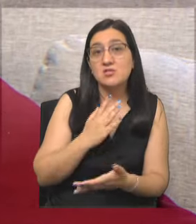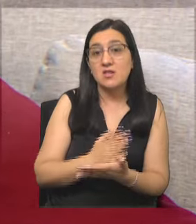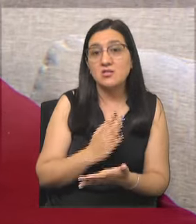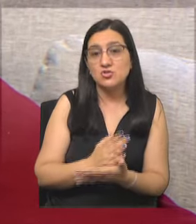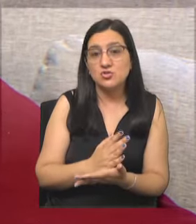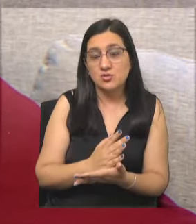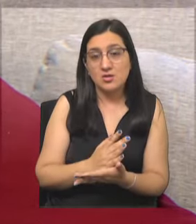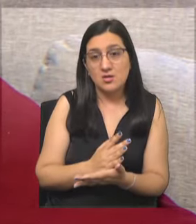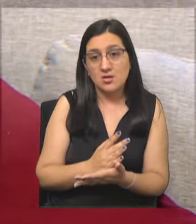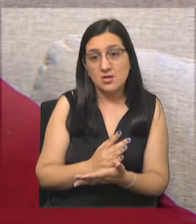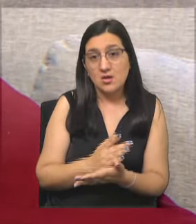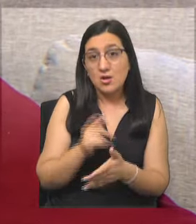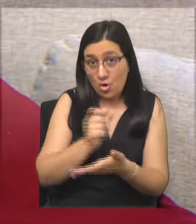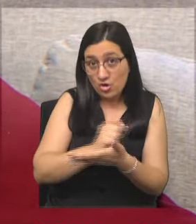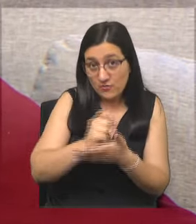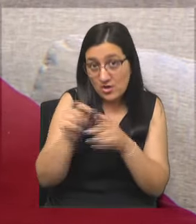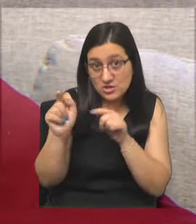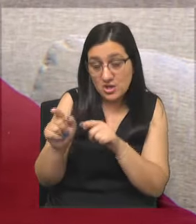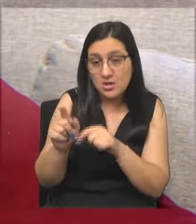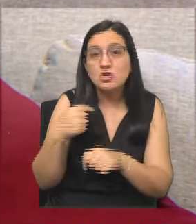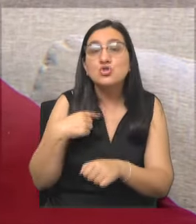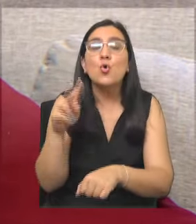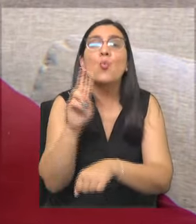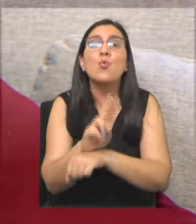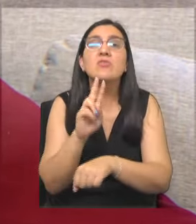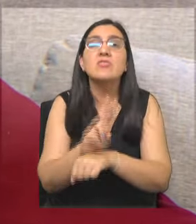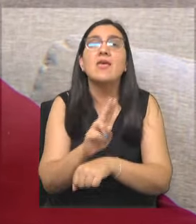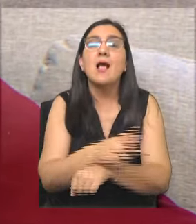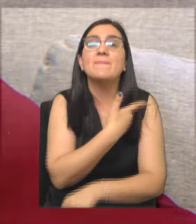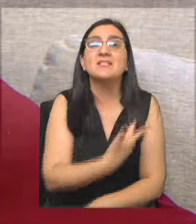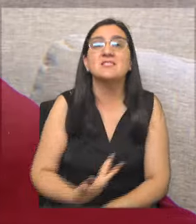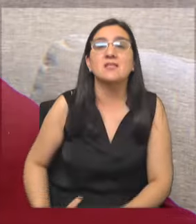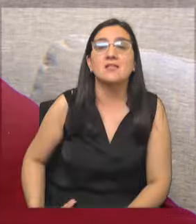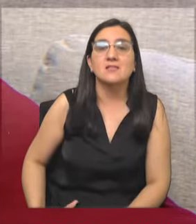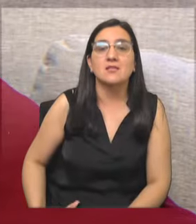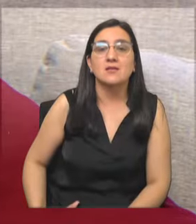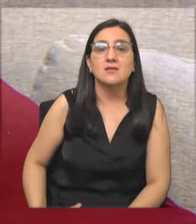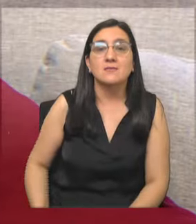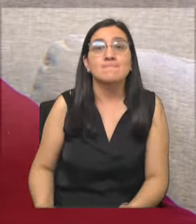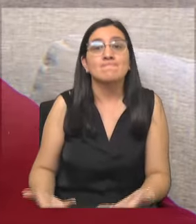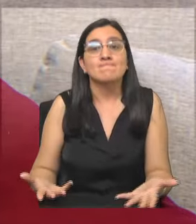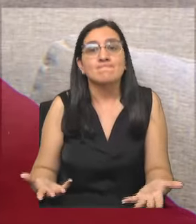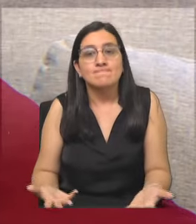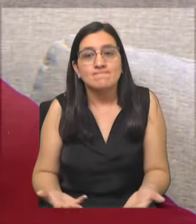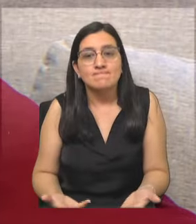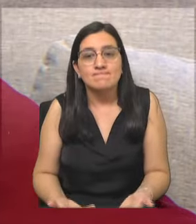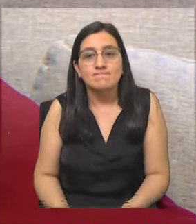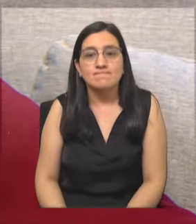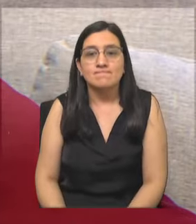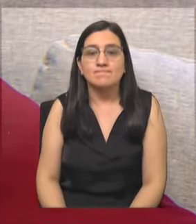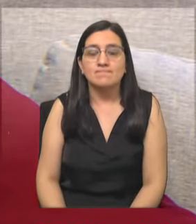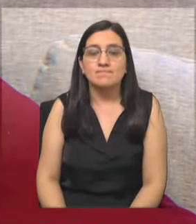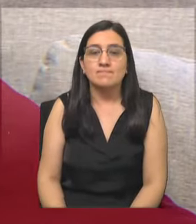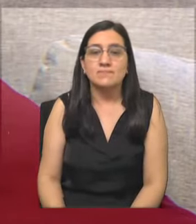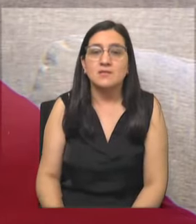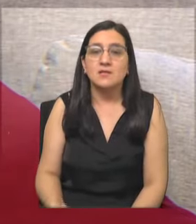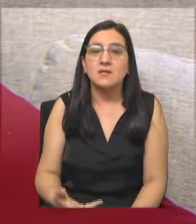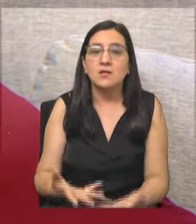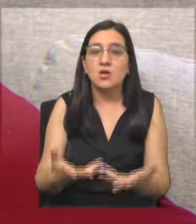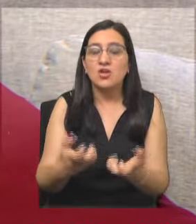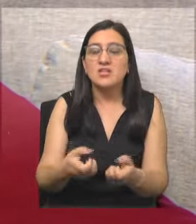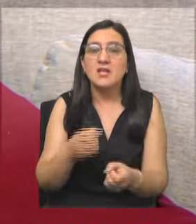dice textual, lo escribe ella, cuidé al presidente de una manada inescrupulosa a la que lo quería enchastrar, que lo